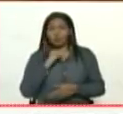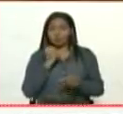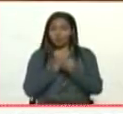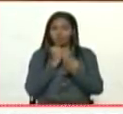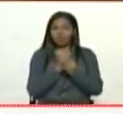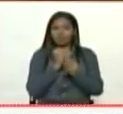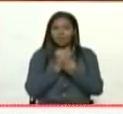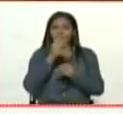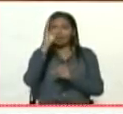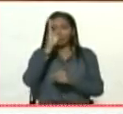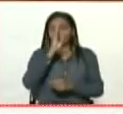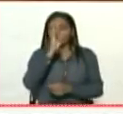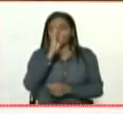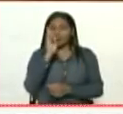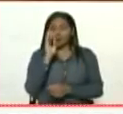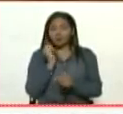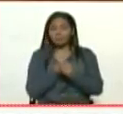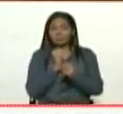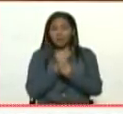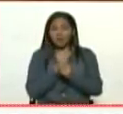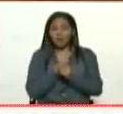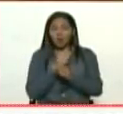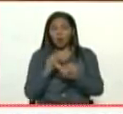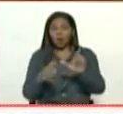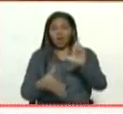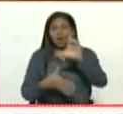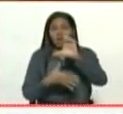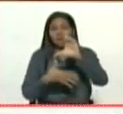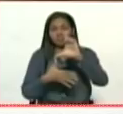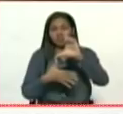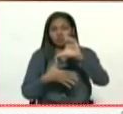sabían? En el Banco Latino.